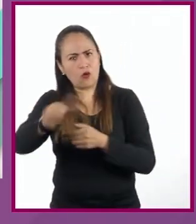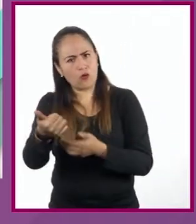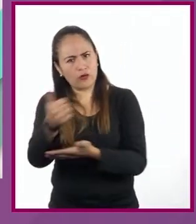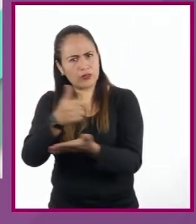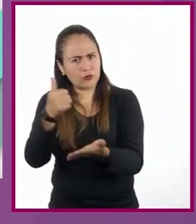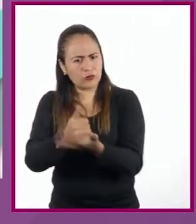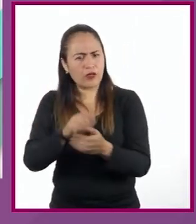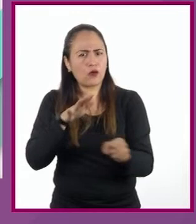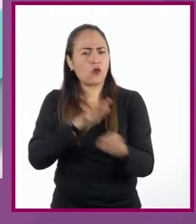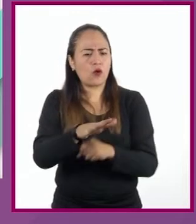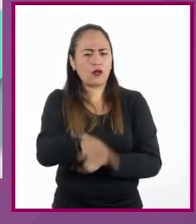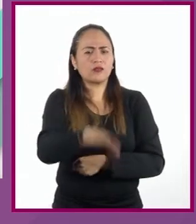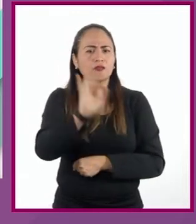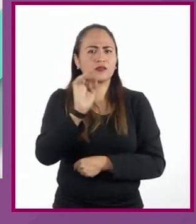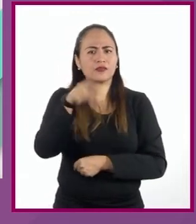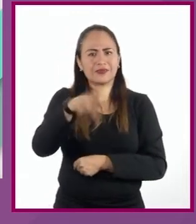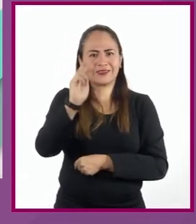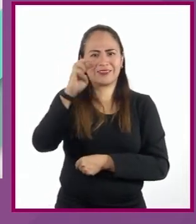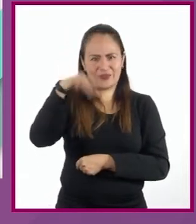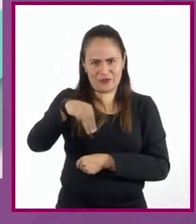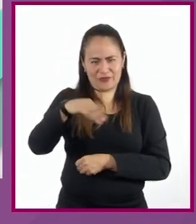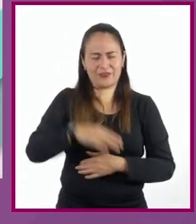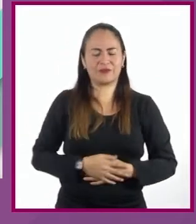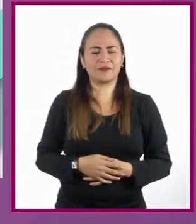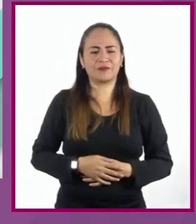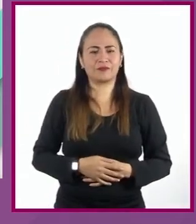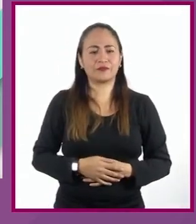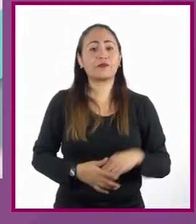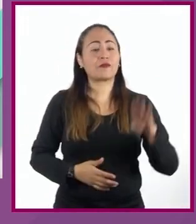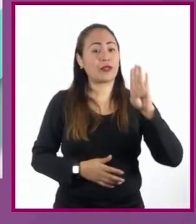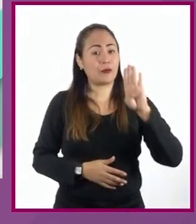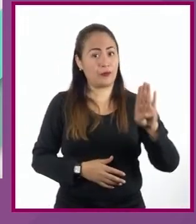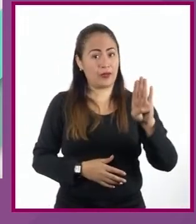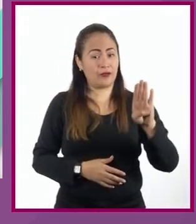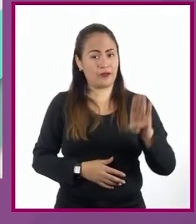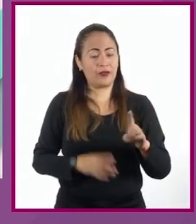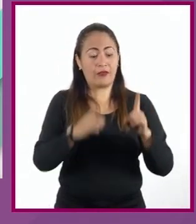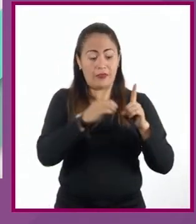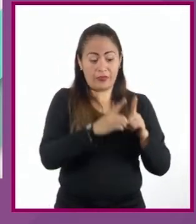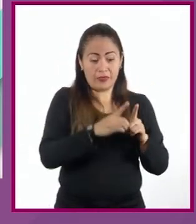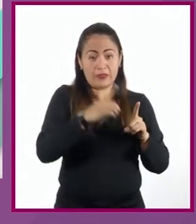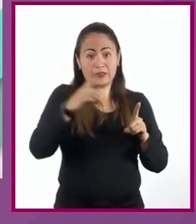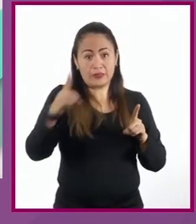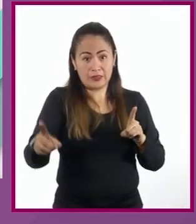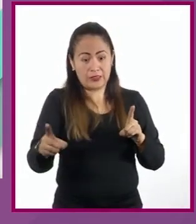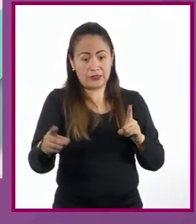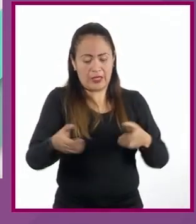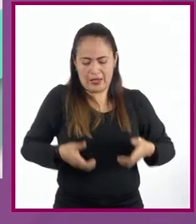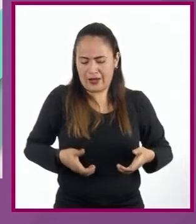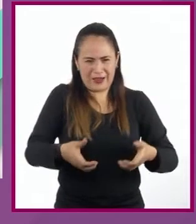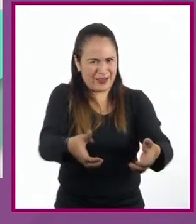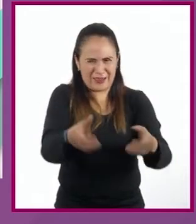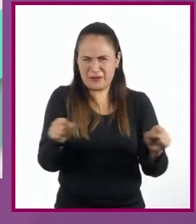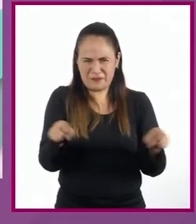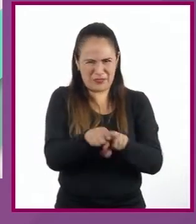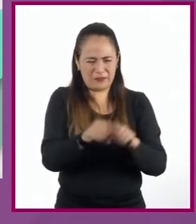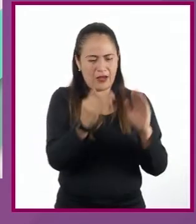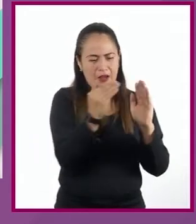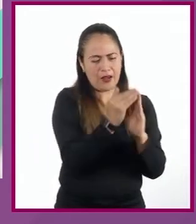el kilómetro. Vayamos con el inciso B, que dice: la distancia que separa a dos casas de una misma